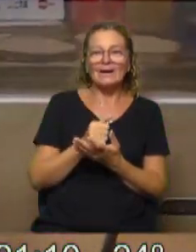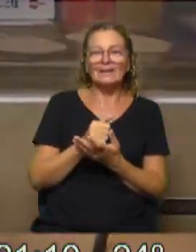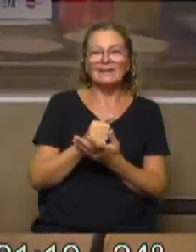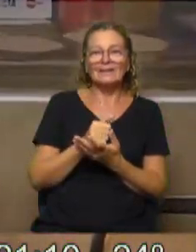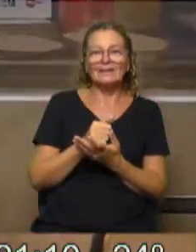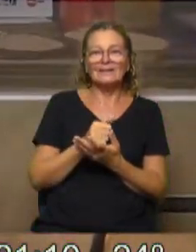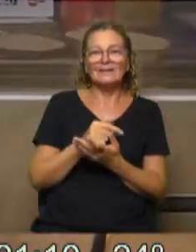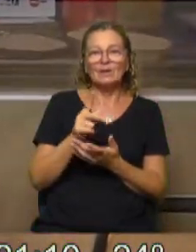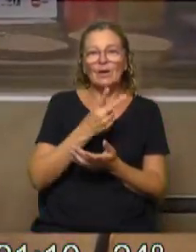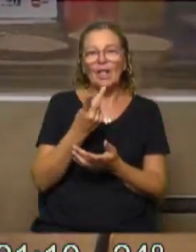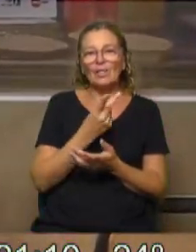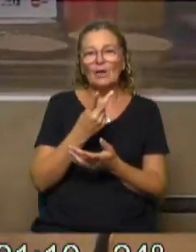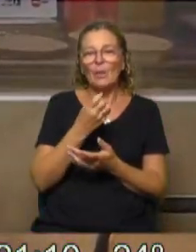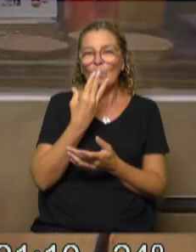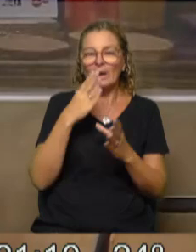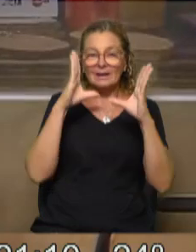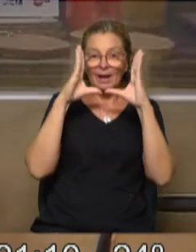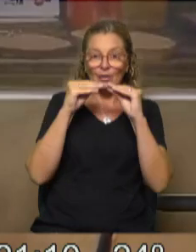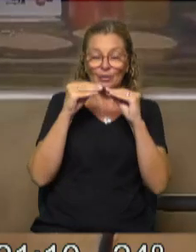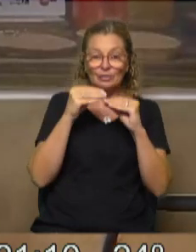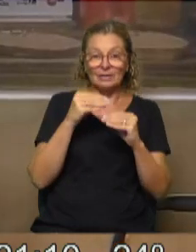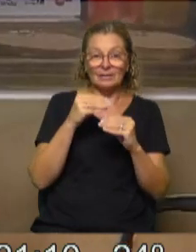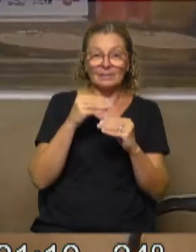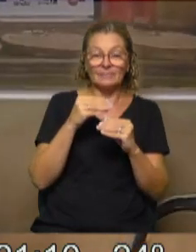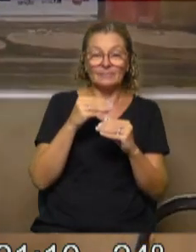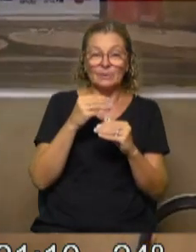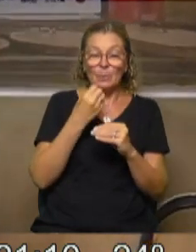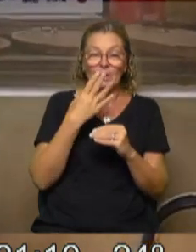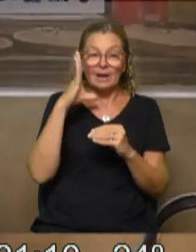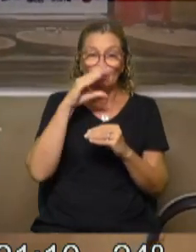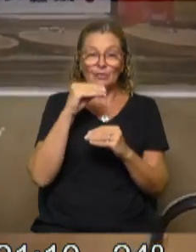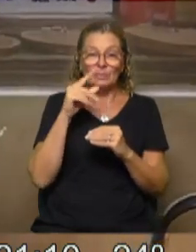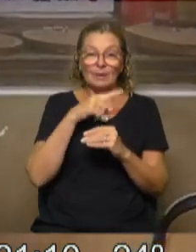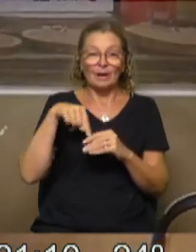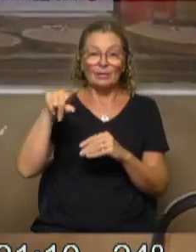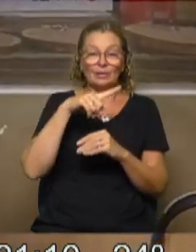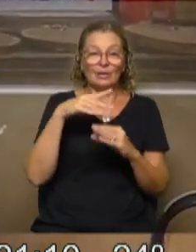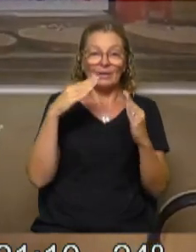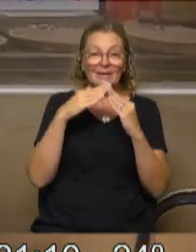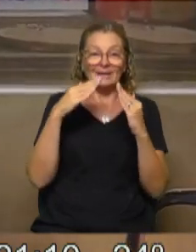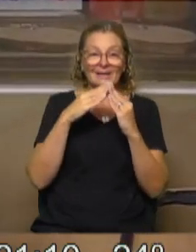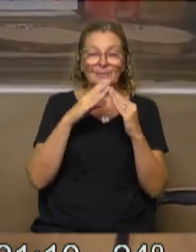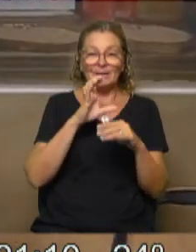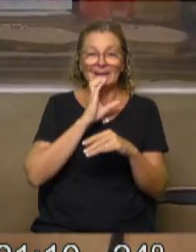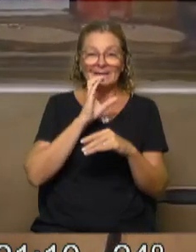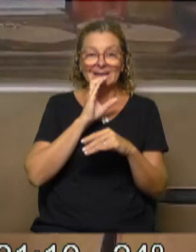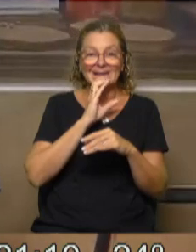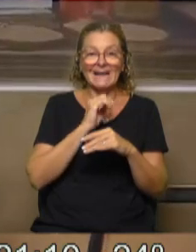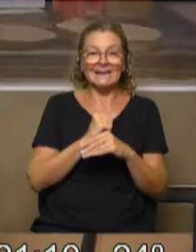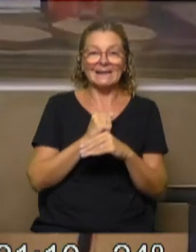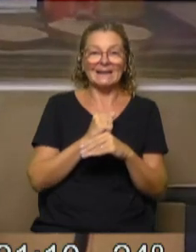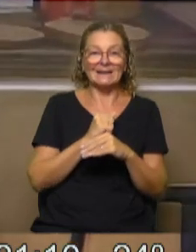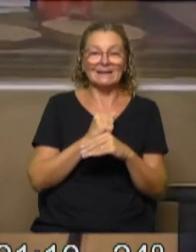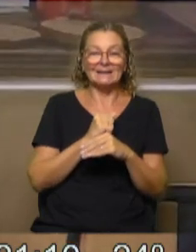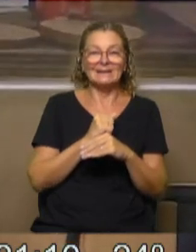Hola, Noé, Pablito, buenas noches para ustedes, buenas noches para toda la gente en casa. Me causa gracia el Beetlejuice